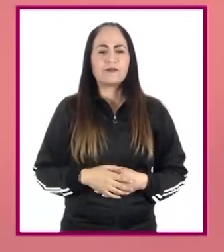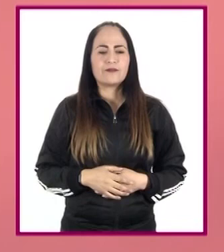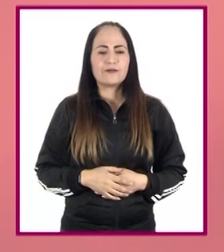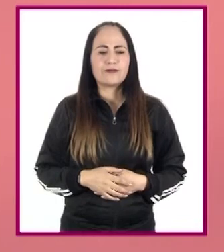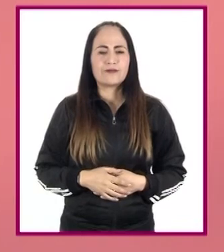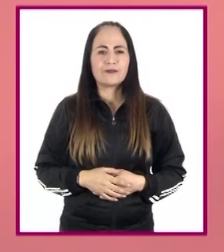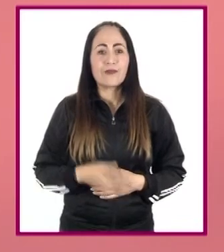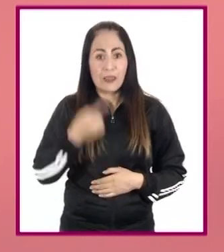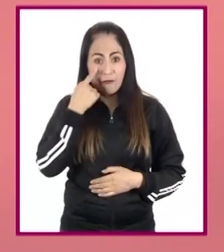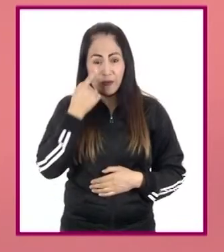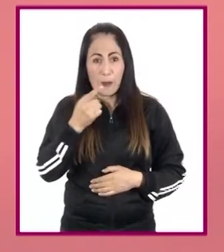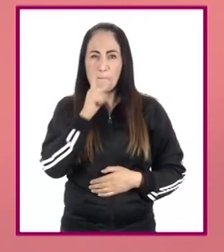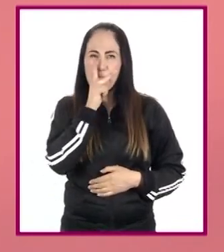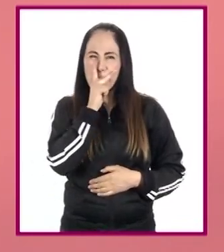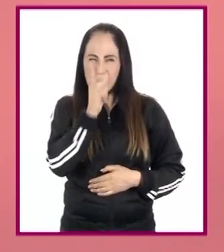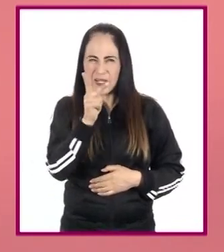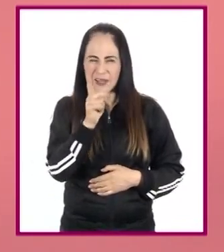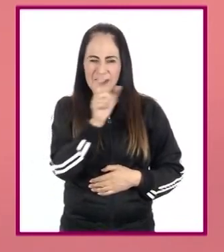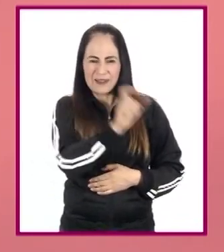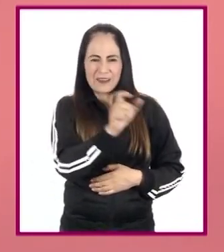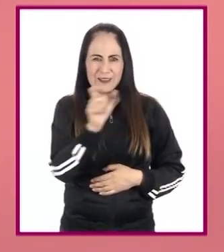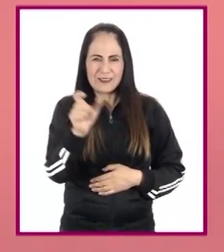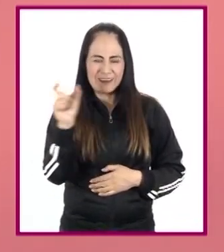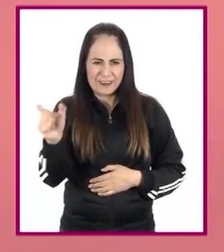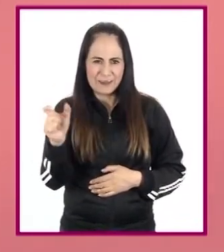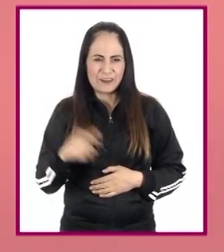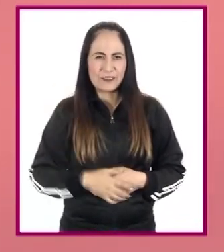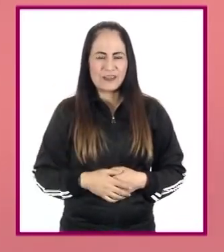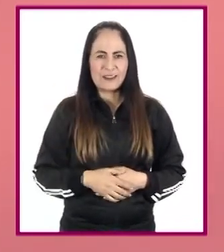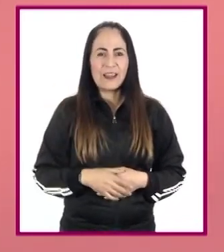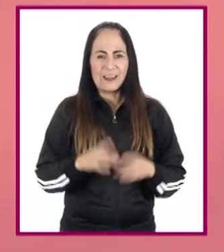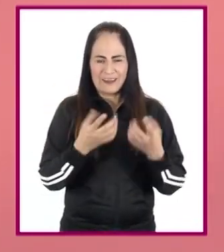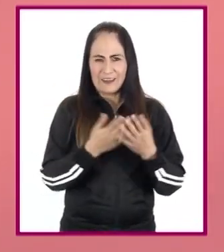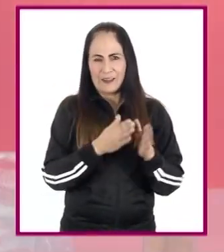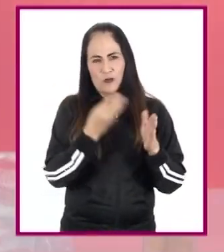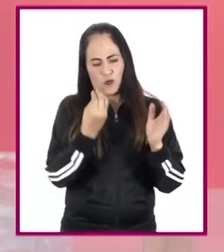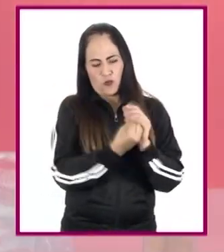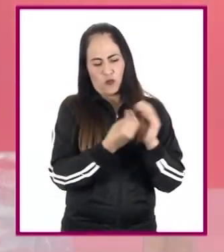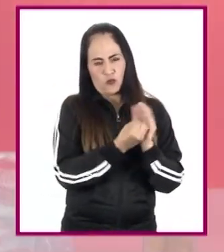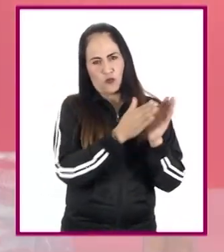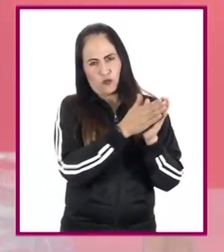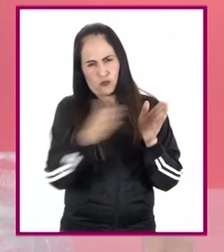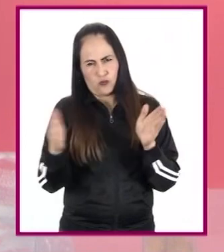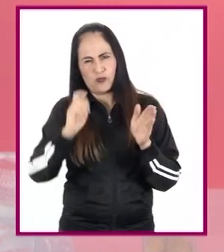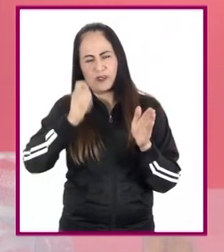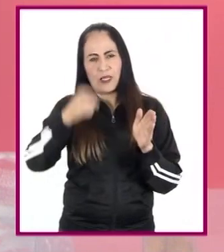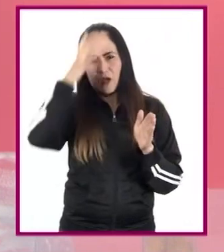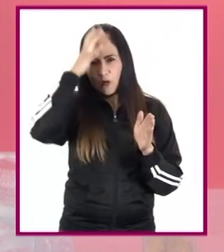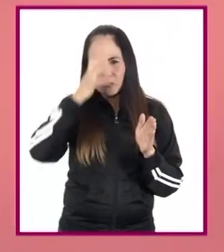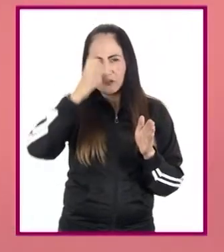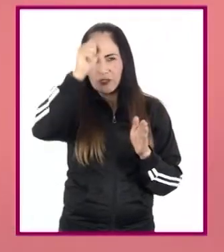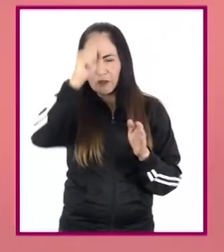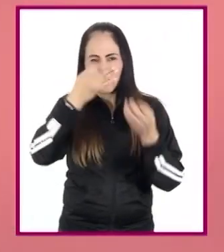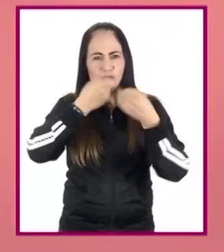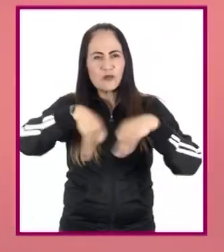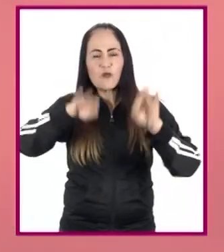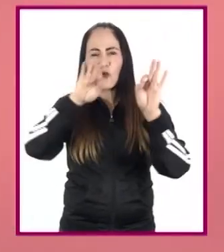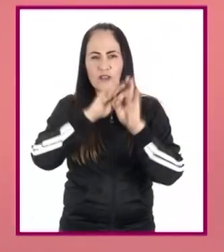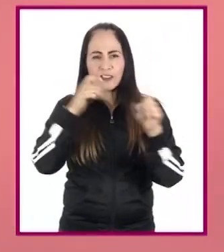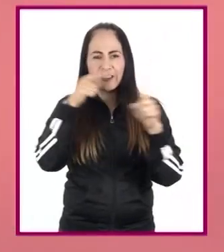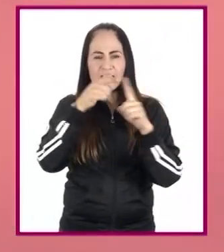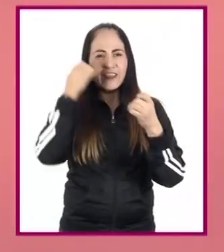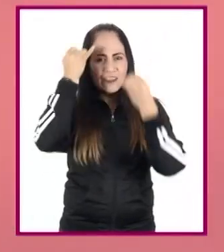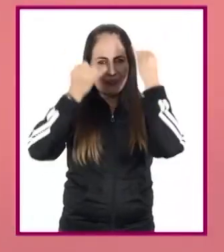¿Notaron las palabras que aparecían en pantalla durante el desarrollo de la sesión? Son los conceptos clave y nos ayudan a identificar las